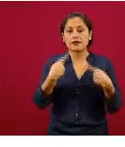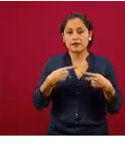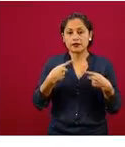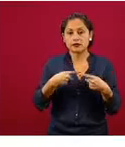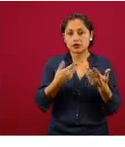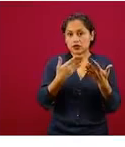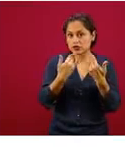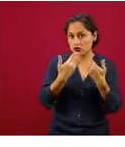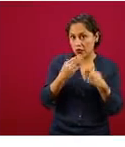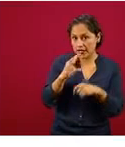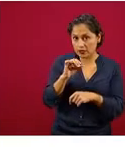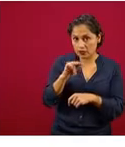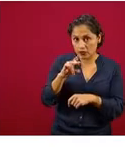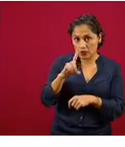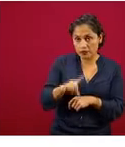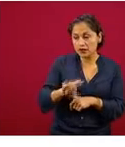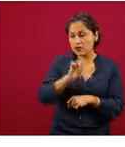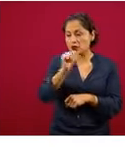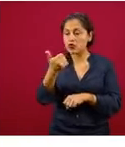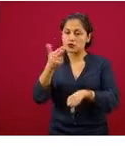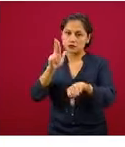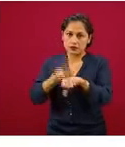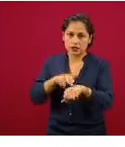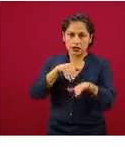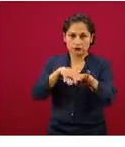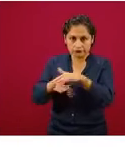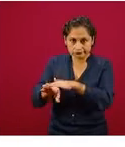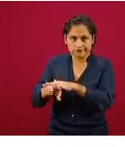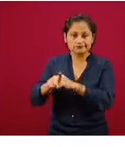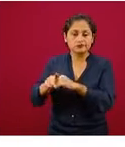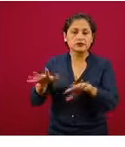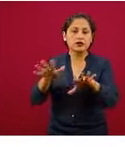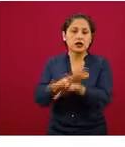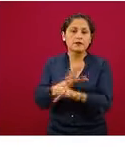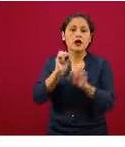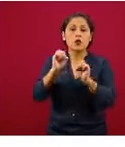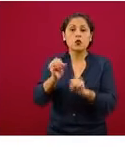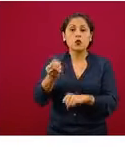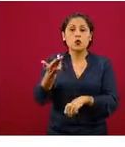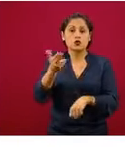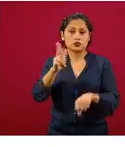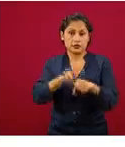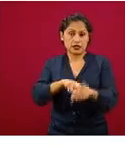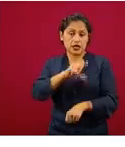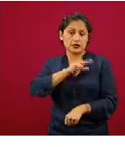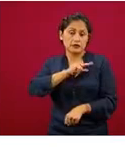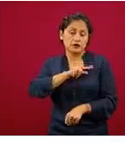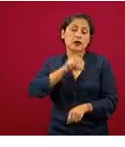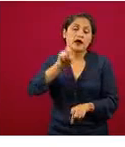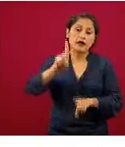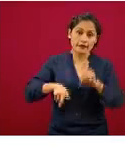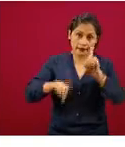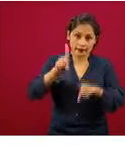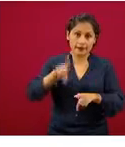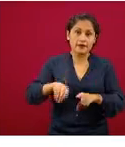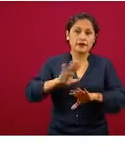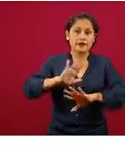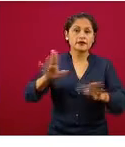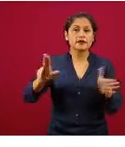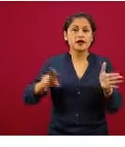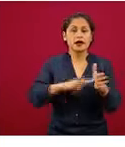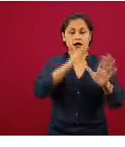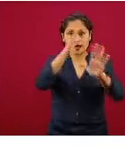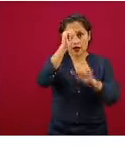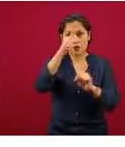COVID, a hospitales no COVID o a hospitales privados en base al convenio que también se ha difundido ampliamente en las últimas